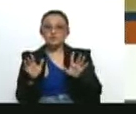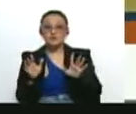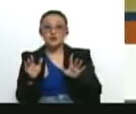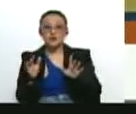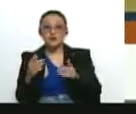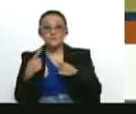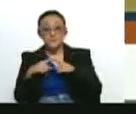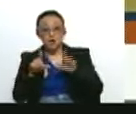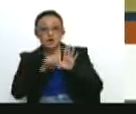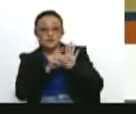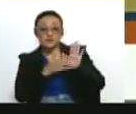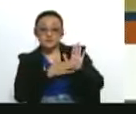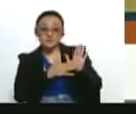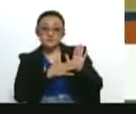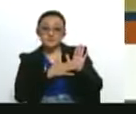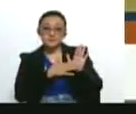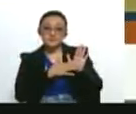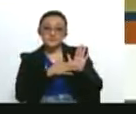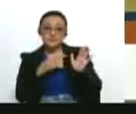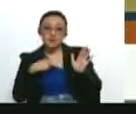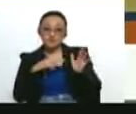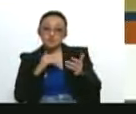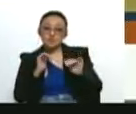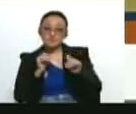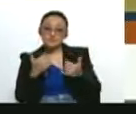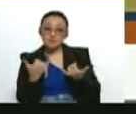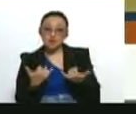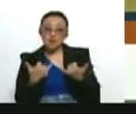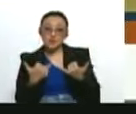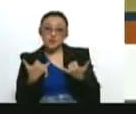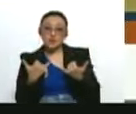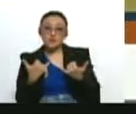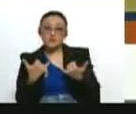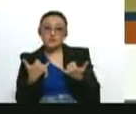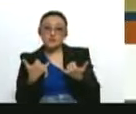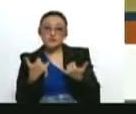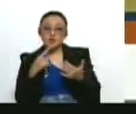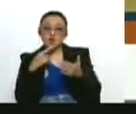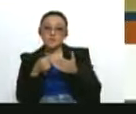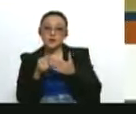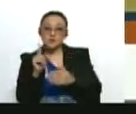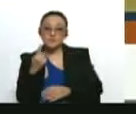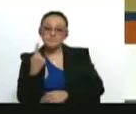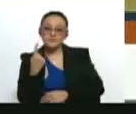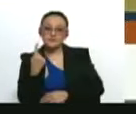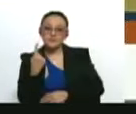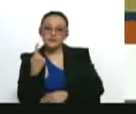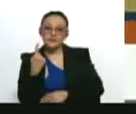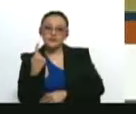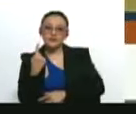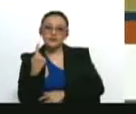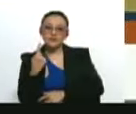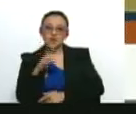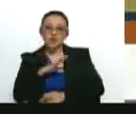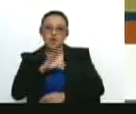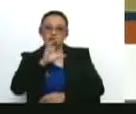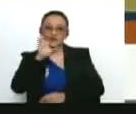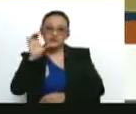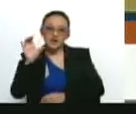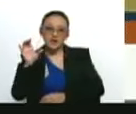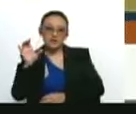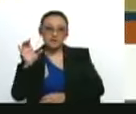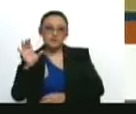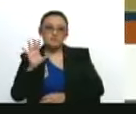en esa legitimidad, nosotros arrancamos hoy día nombrando primero por los estados. Por eso hablo de